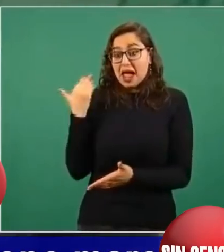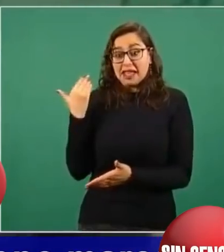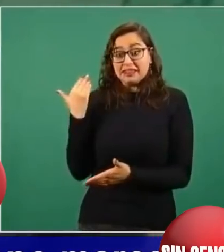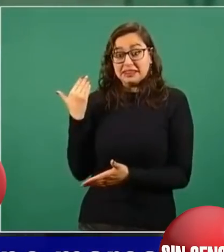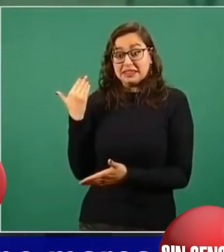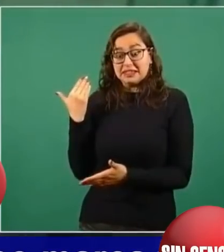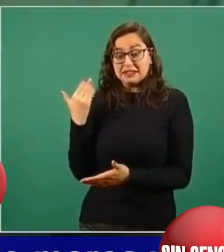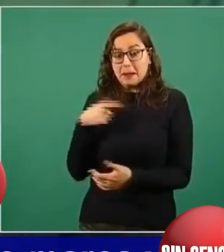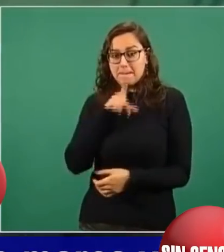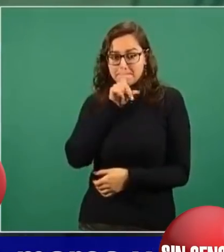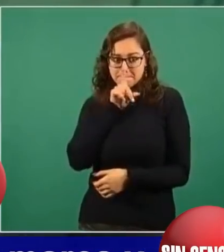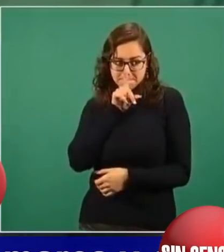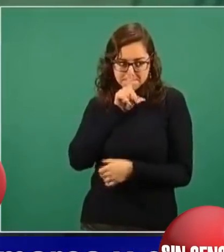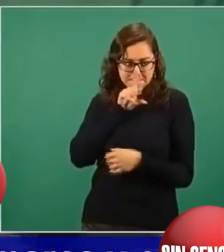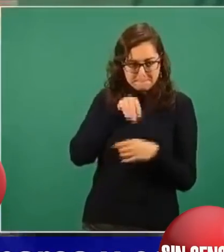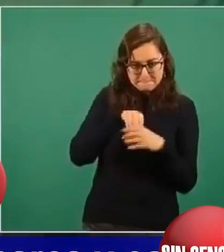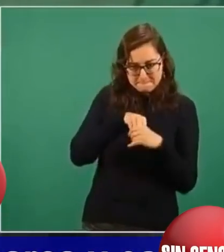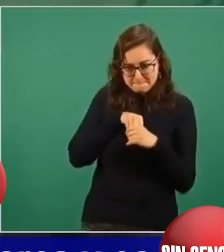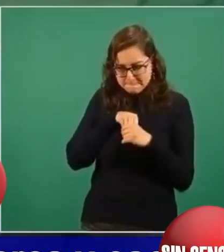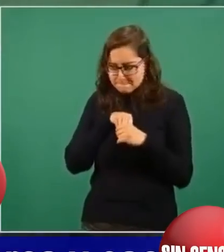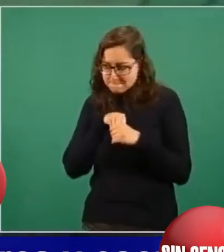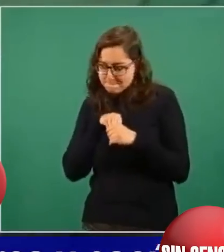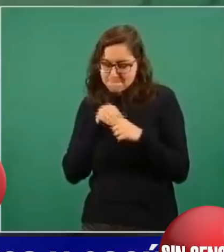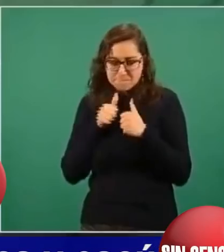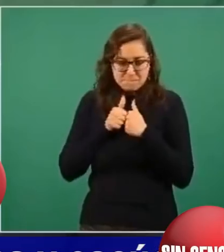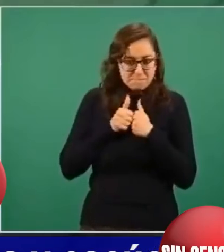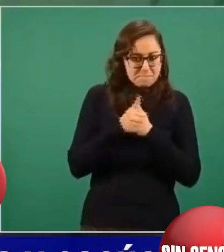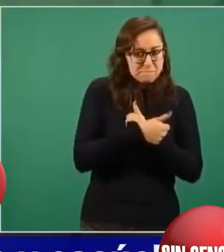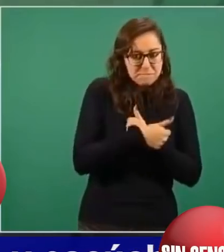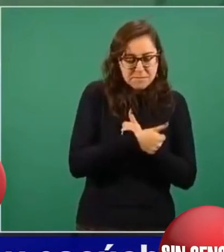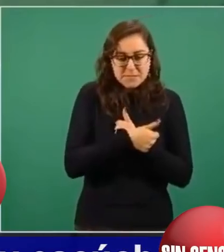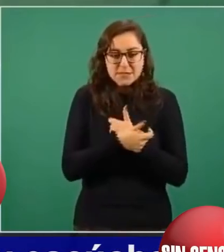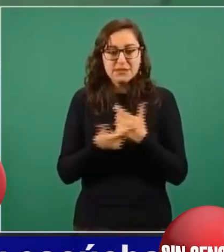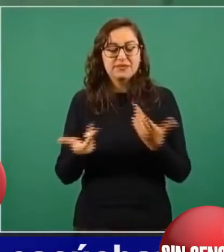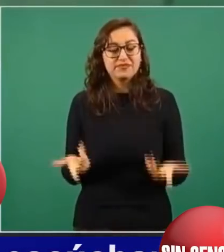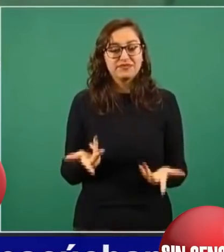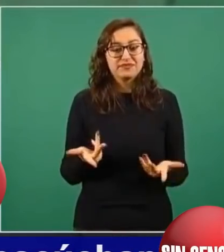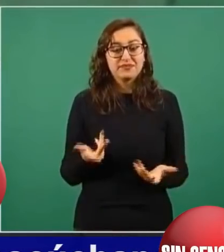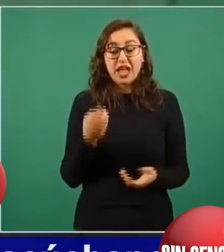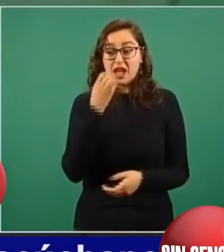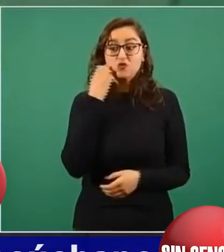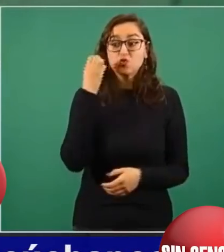No se trataba el tema ni en la academia.